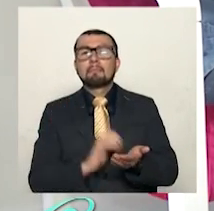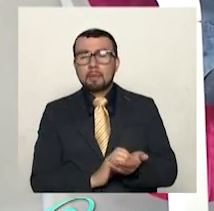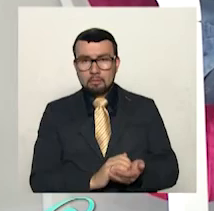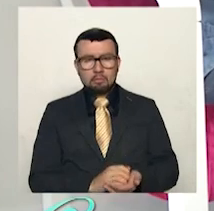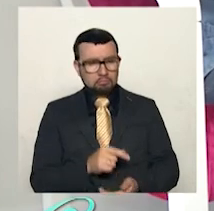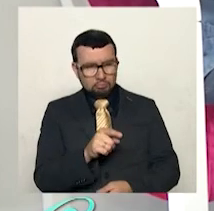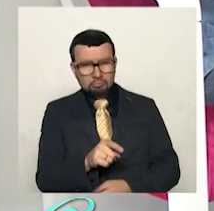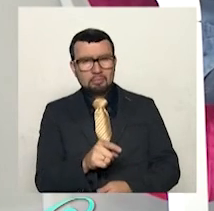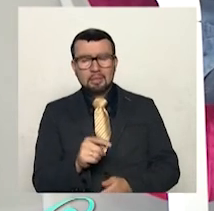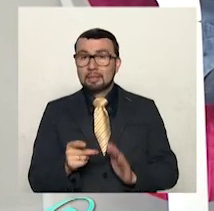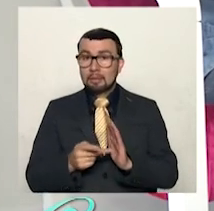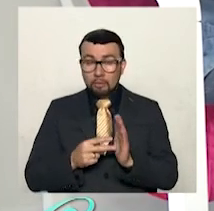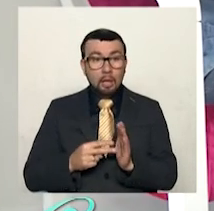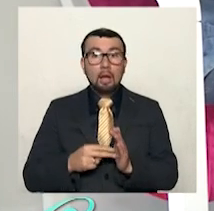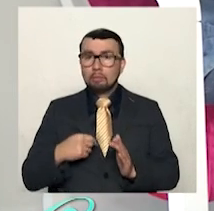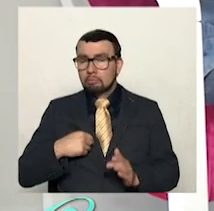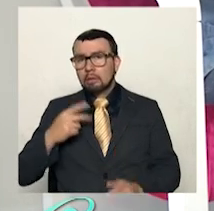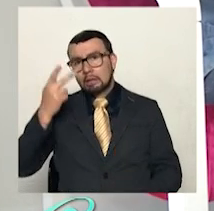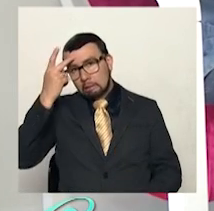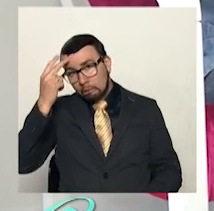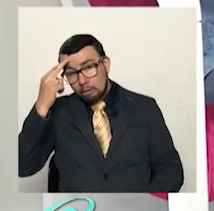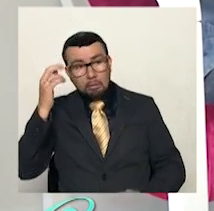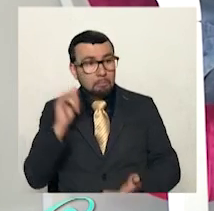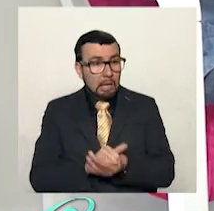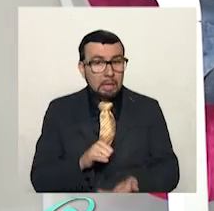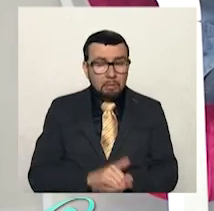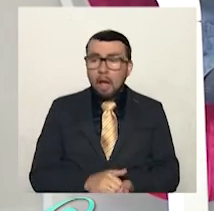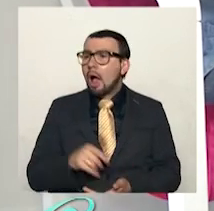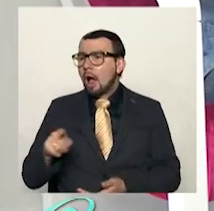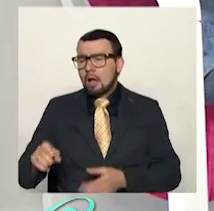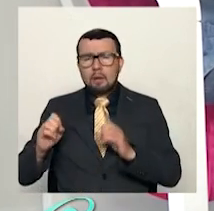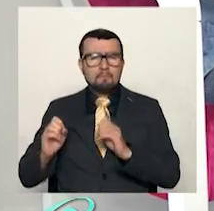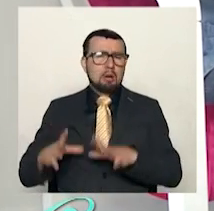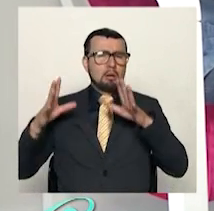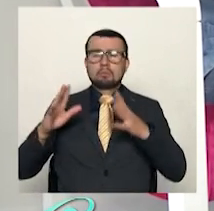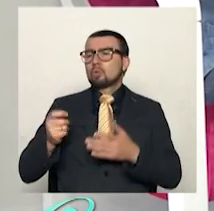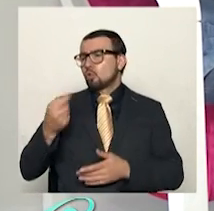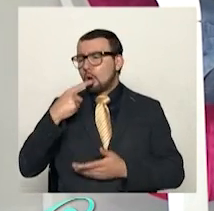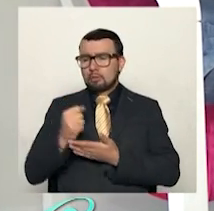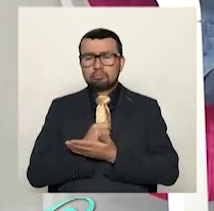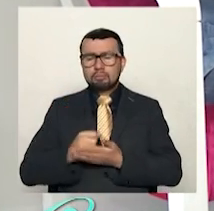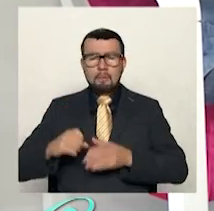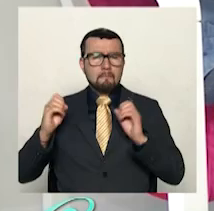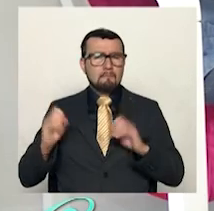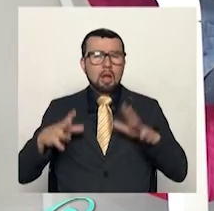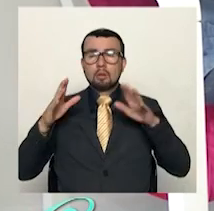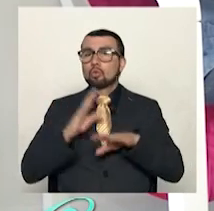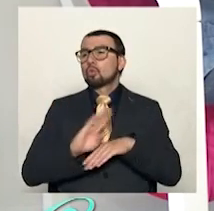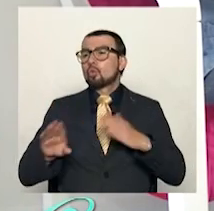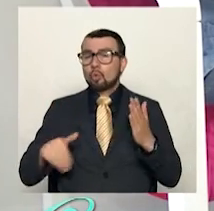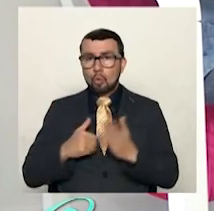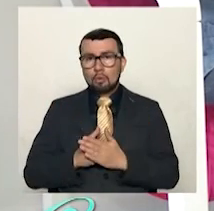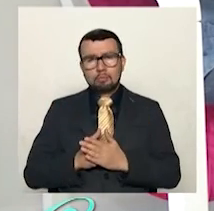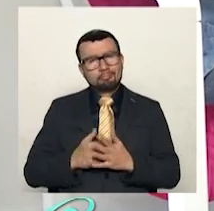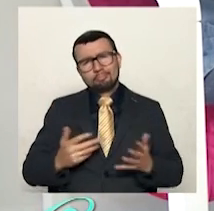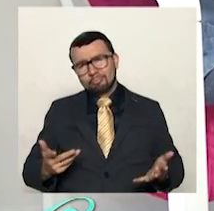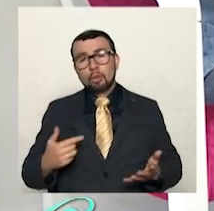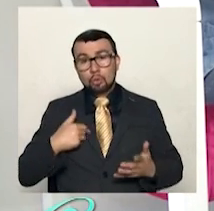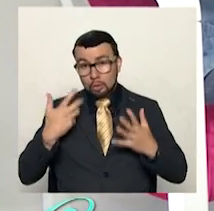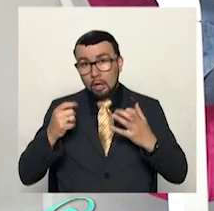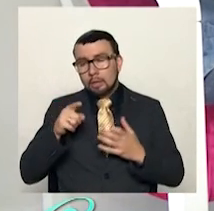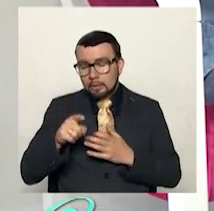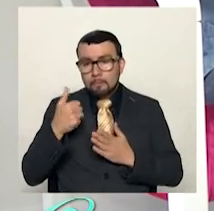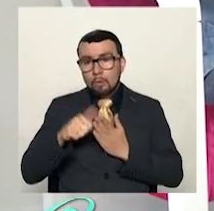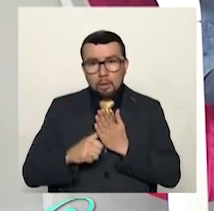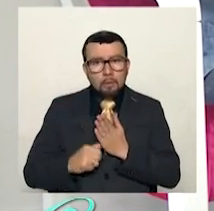¿Será que es que caemos en los errores de que llegó la pastica que todo lo cura? Yo quiero que este programa sea un llamado